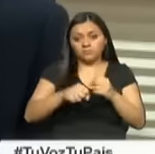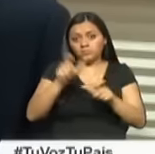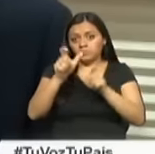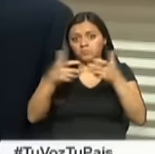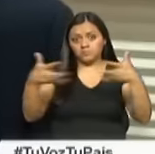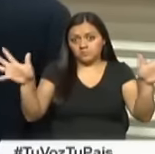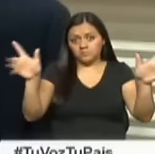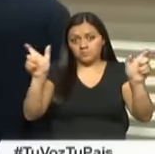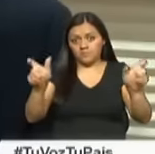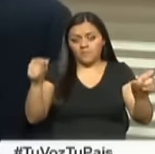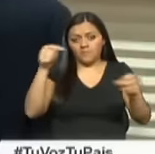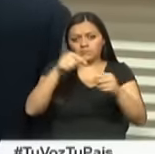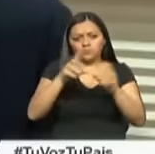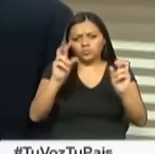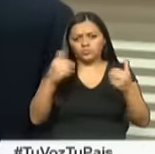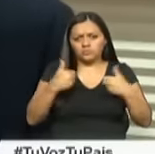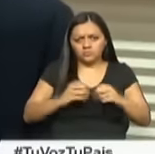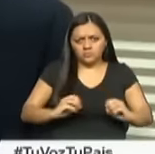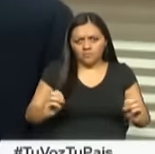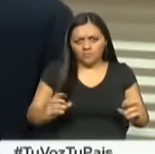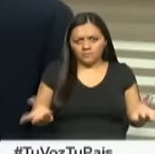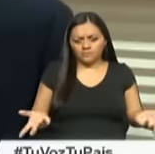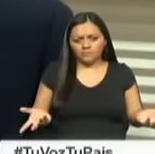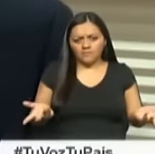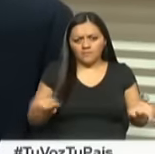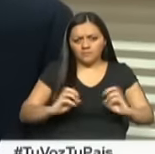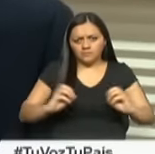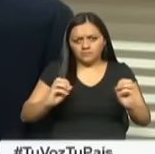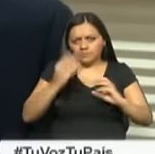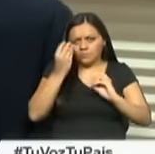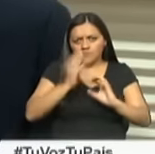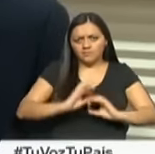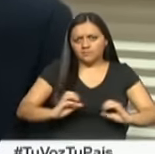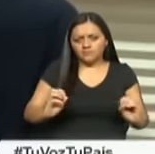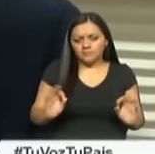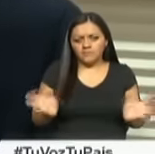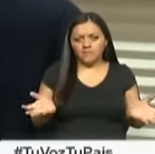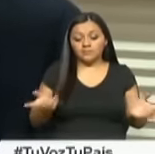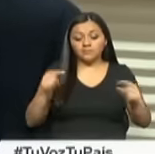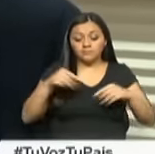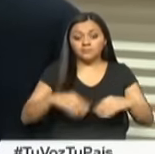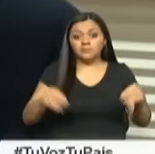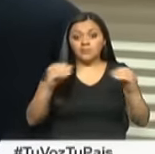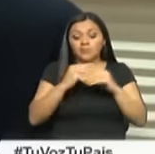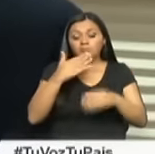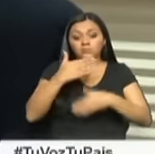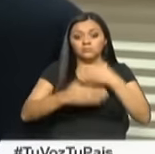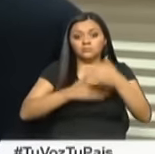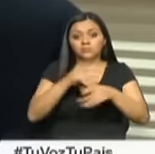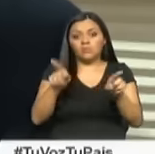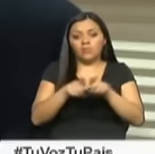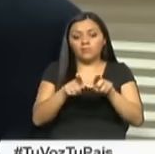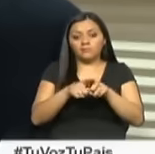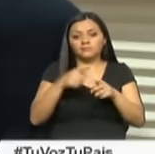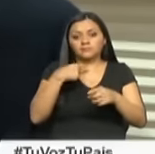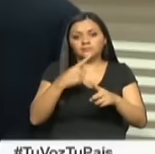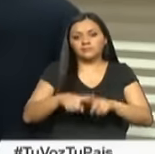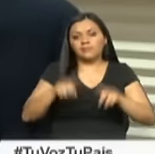persona, no existe todavía ninguna información adicional. Y esto básicamente porque hay que